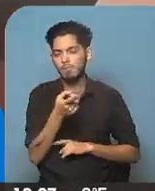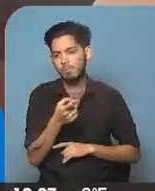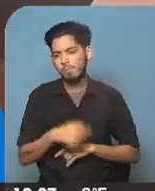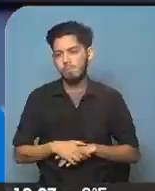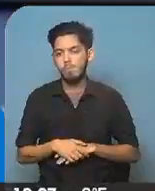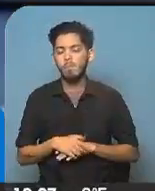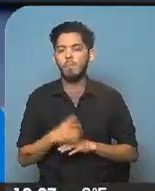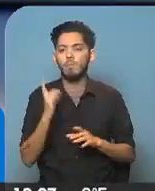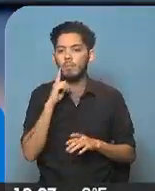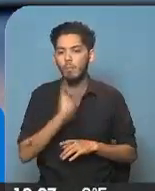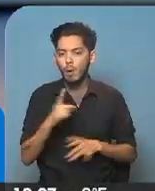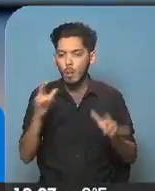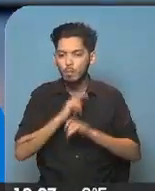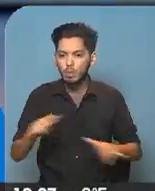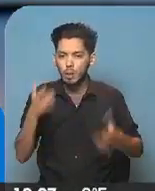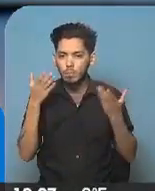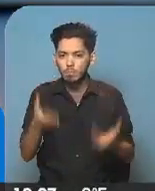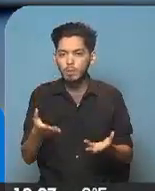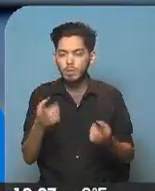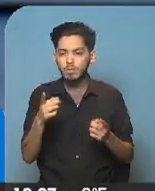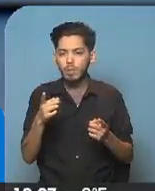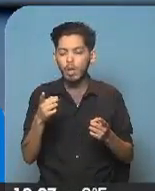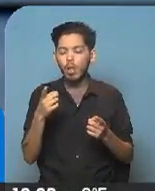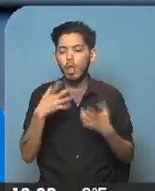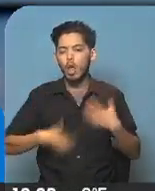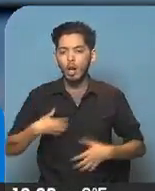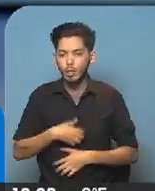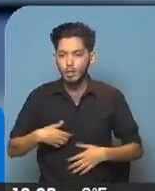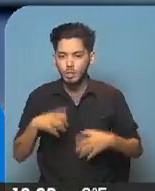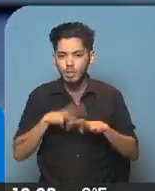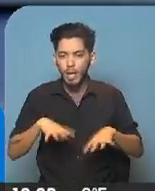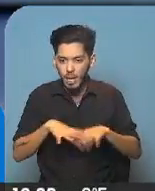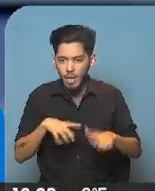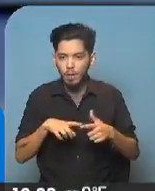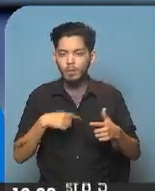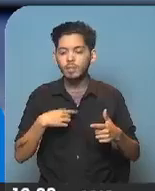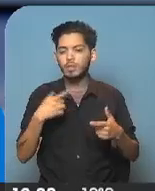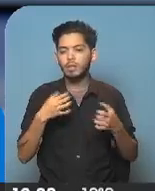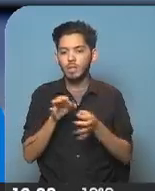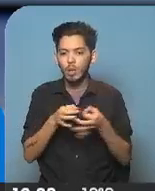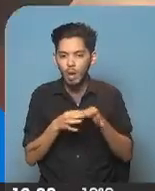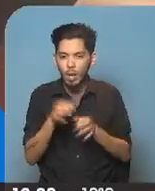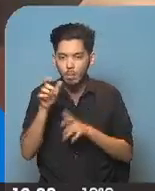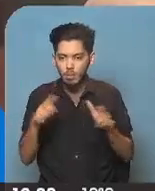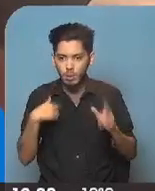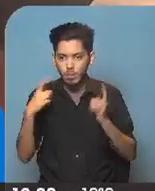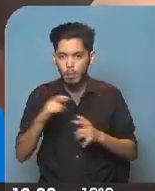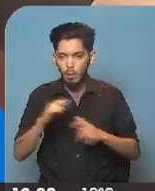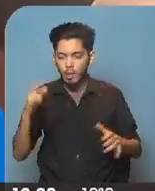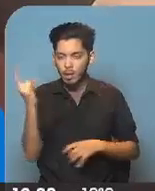que dice que se prohíbe la publicidad de pedidos de órganos tejidos y células para personas determinadas como así también la publicidad engañosa sobre